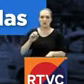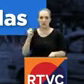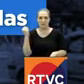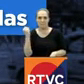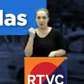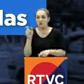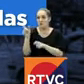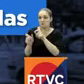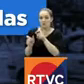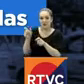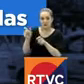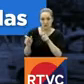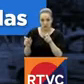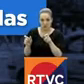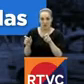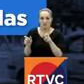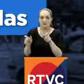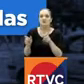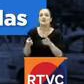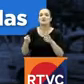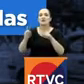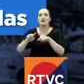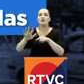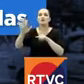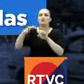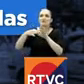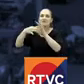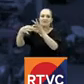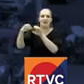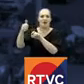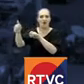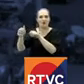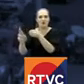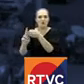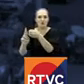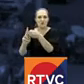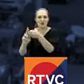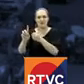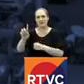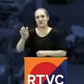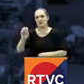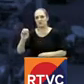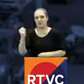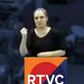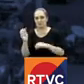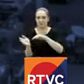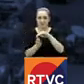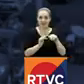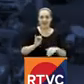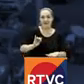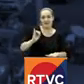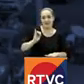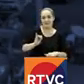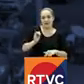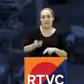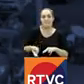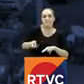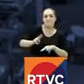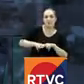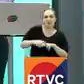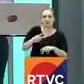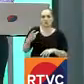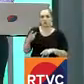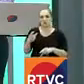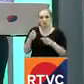usuario frecuente, de 190 para las rutas integradas, mientras que en Ibagué el incremento de 200 pesos dejó el pasaje en 2.200